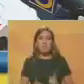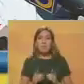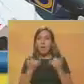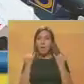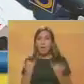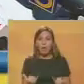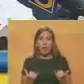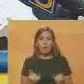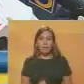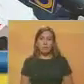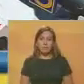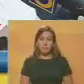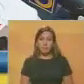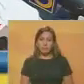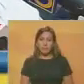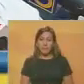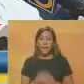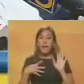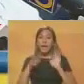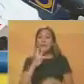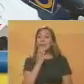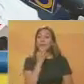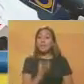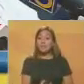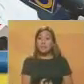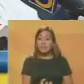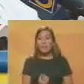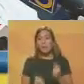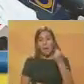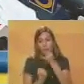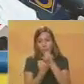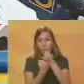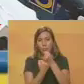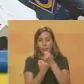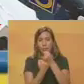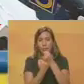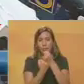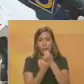hoy, 14 de diciembre, dar este apoyo